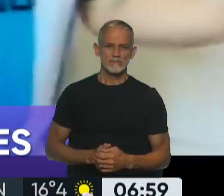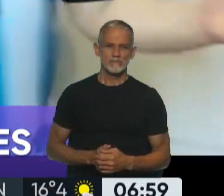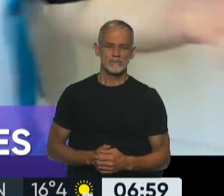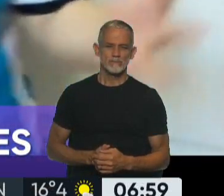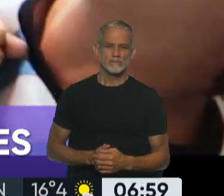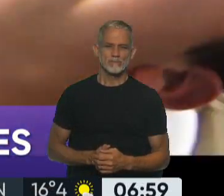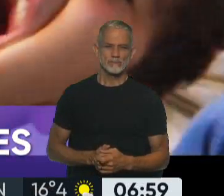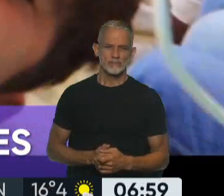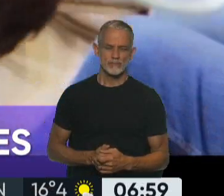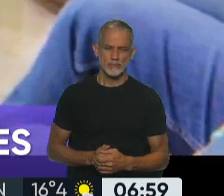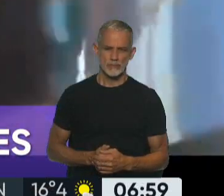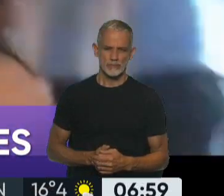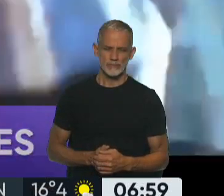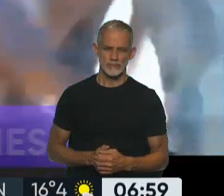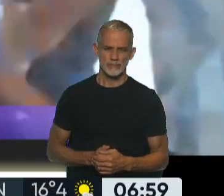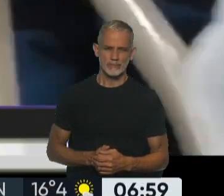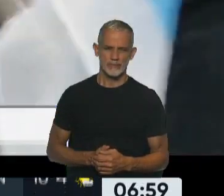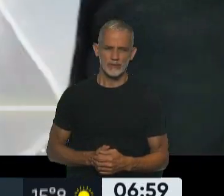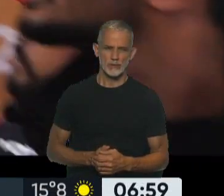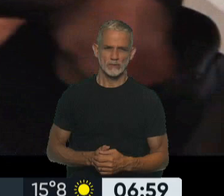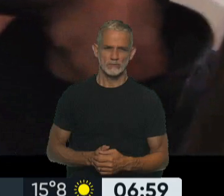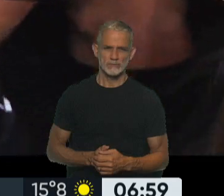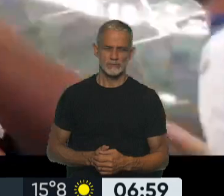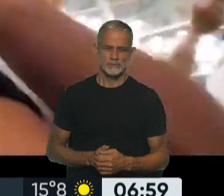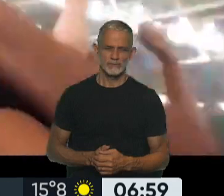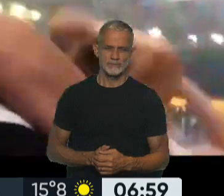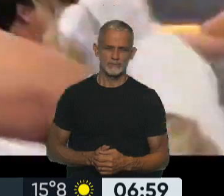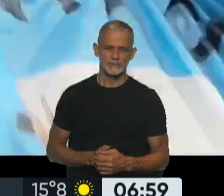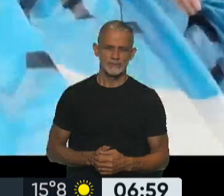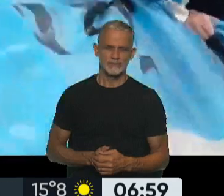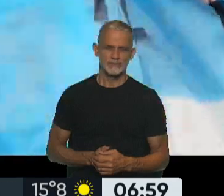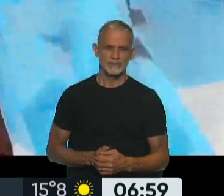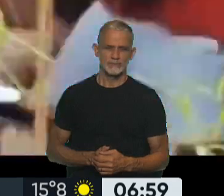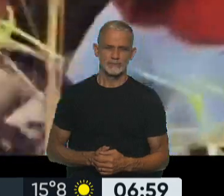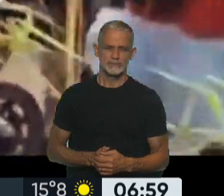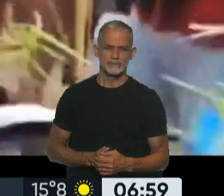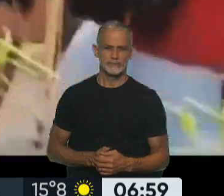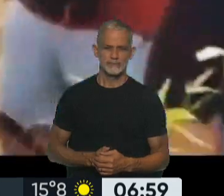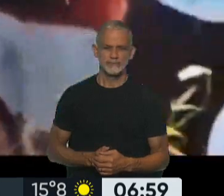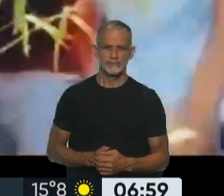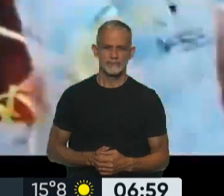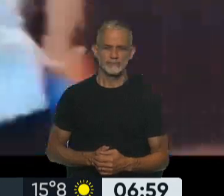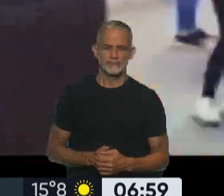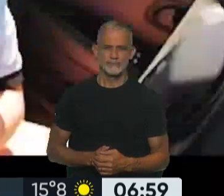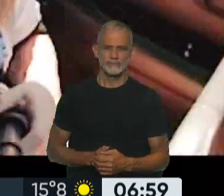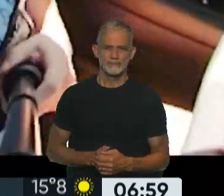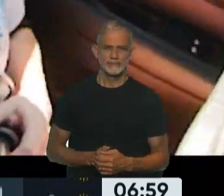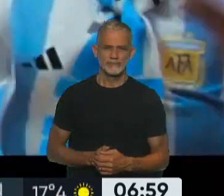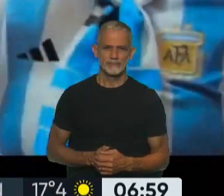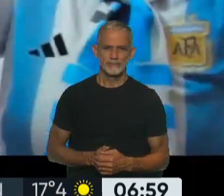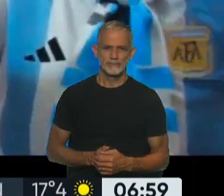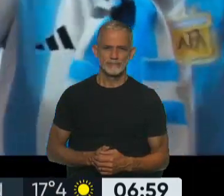Porque no fue un mundial lo que ganamos, ¿eh? No, fue otra cosa. Fue un desahogo, fue algo único.